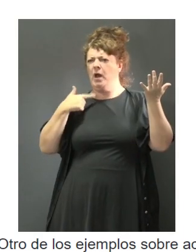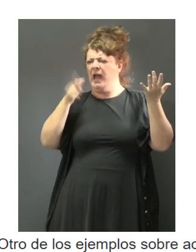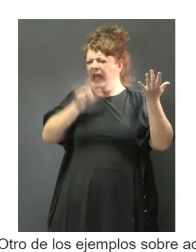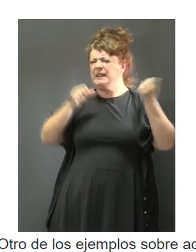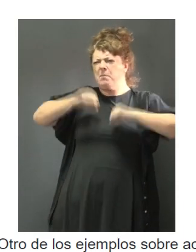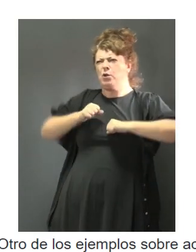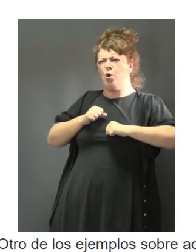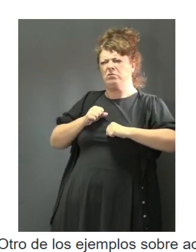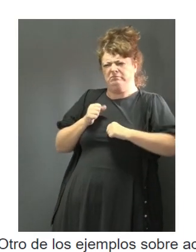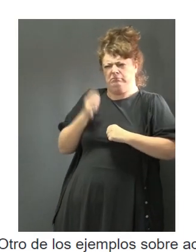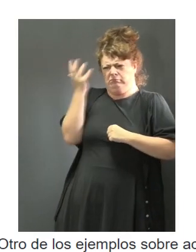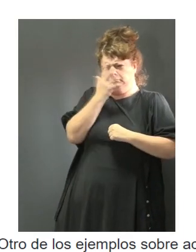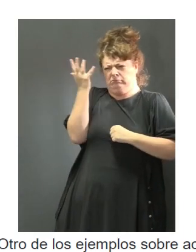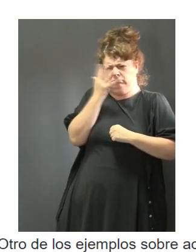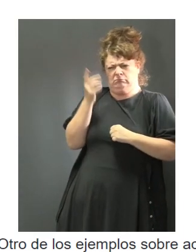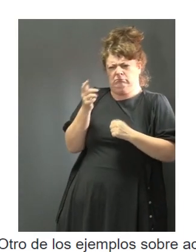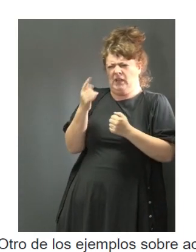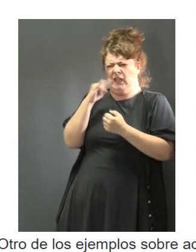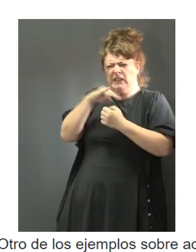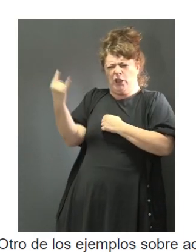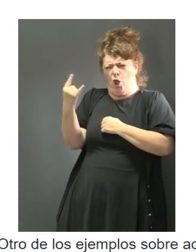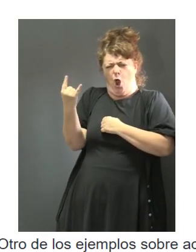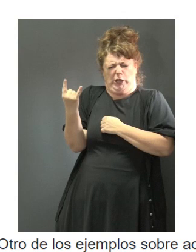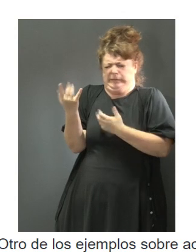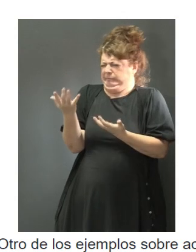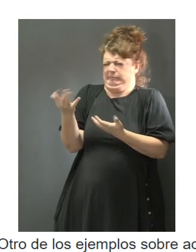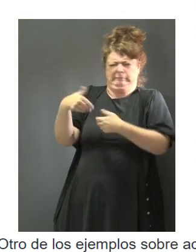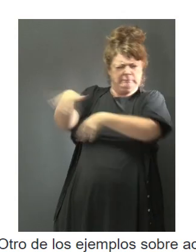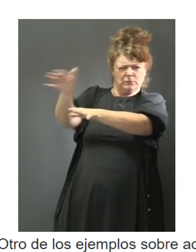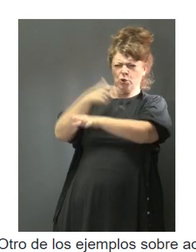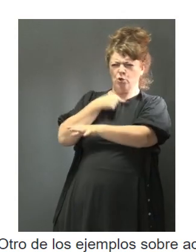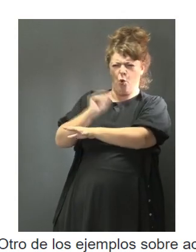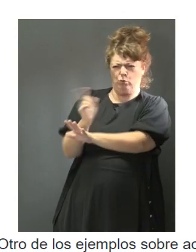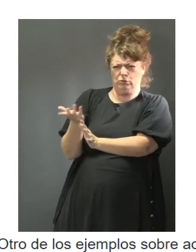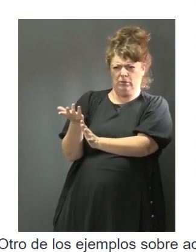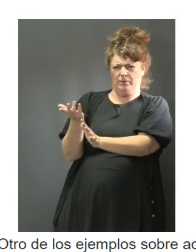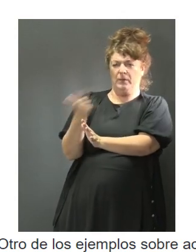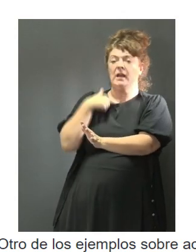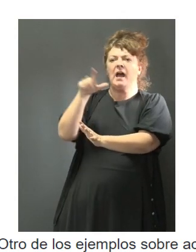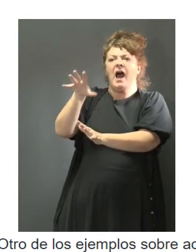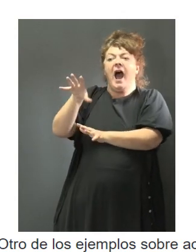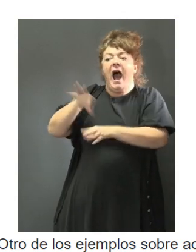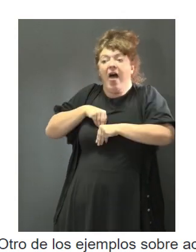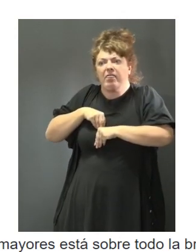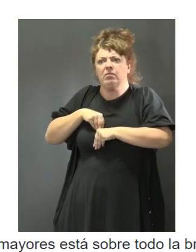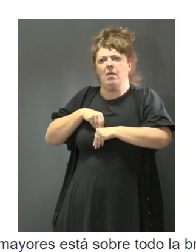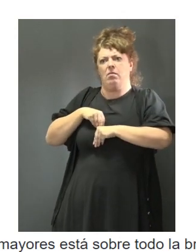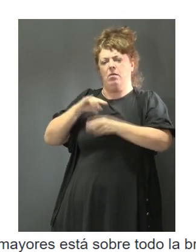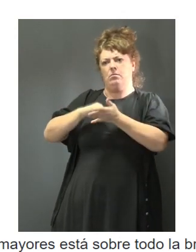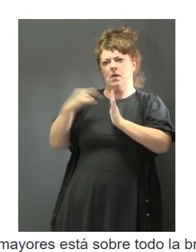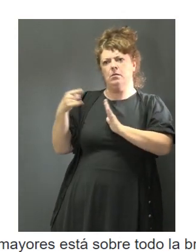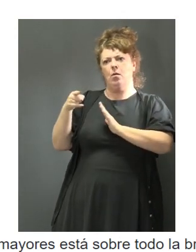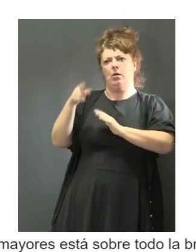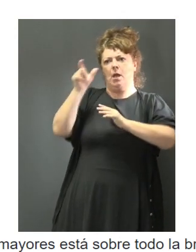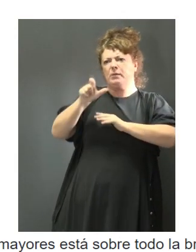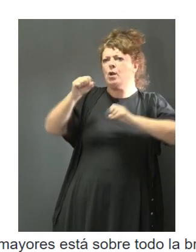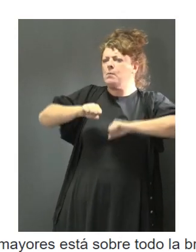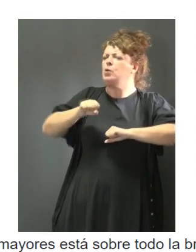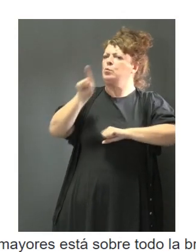tecnología, que en los estudios que hemos llevado a cabo lo hemos visto, y la aceptación de la tecnología.